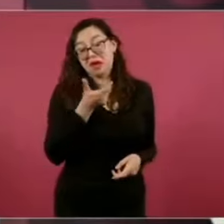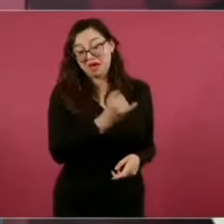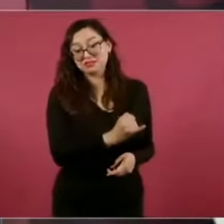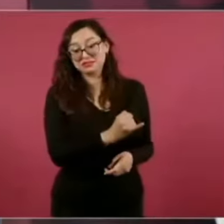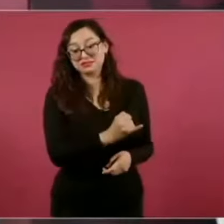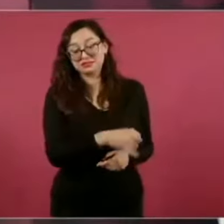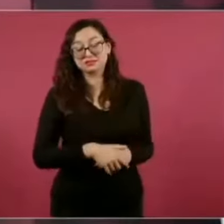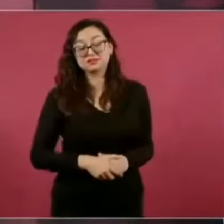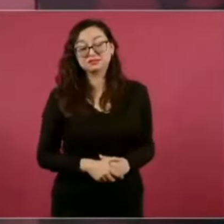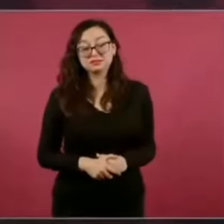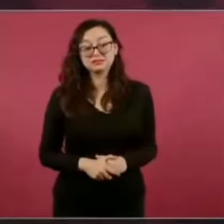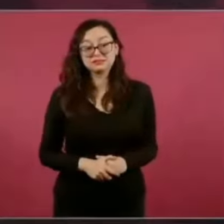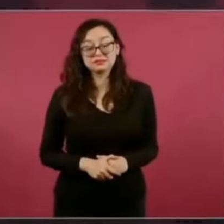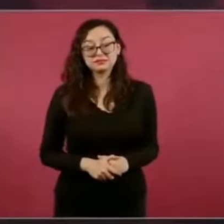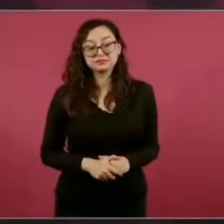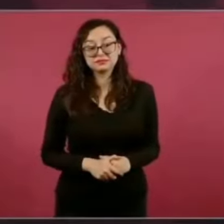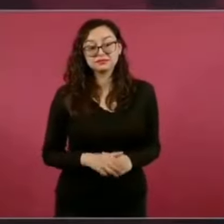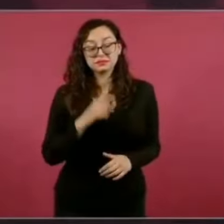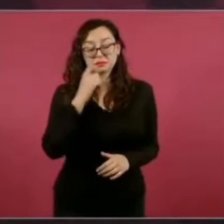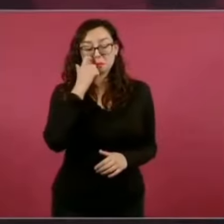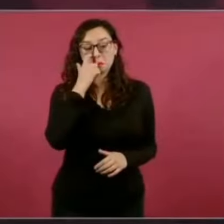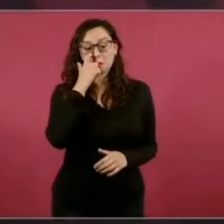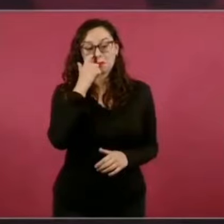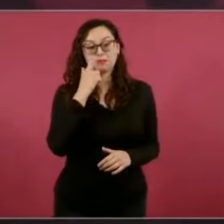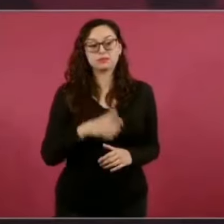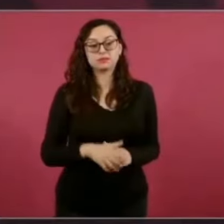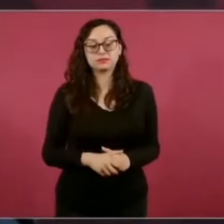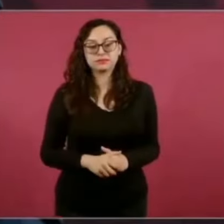Sin embargo, a los conservadores